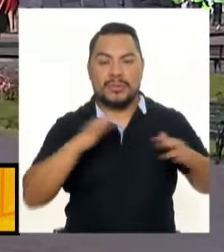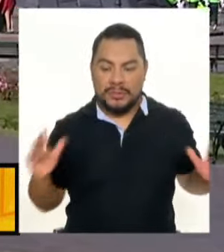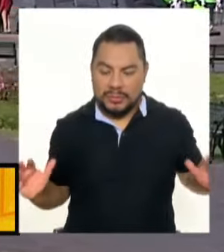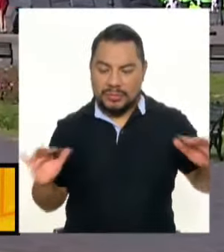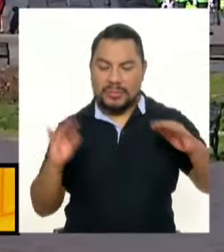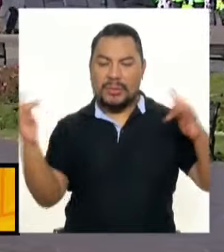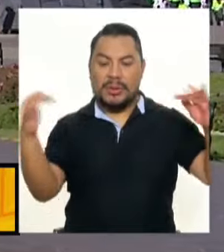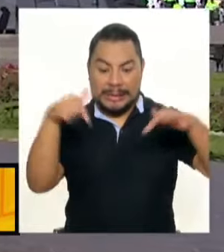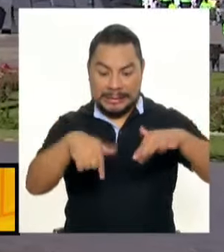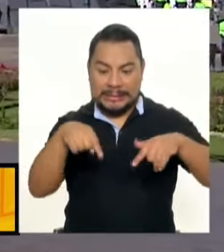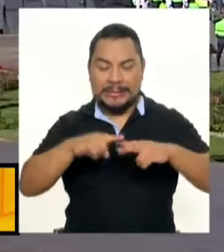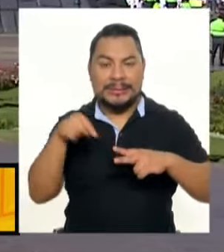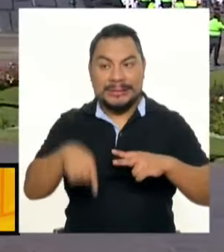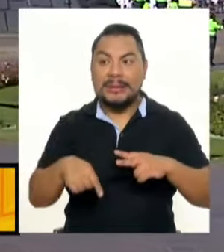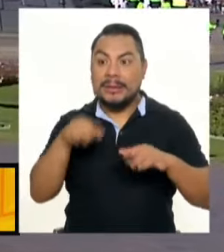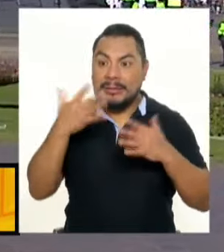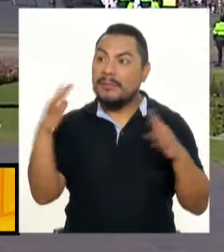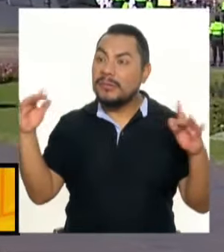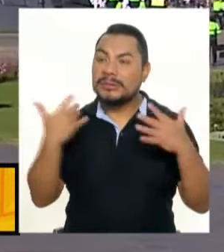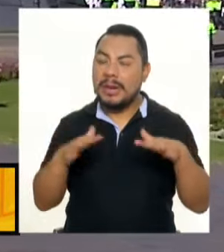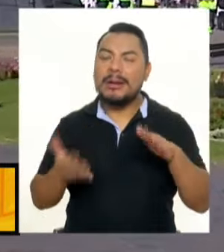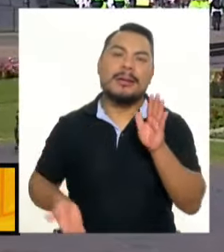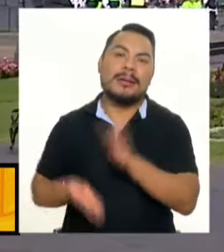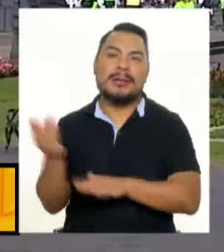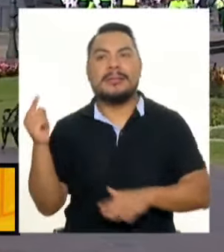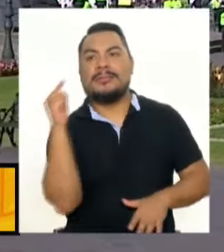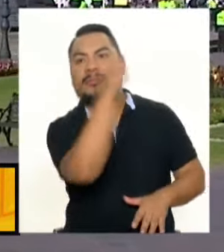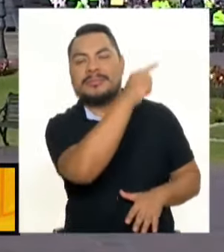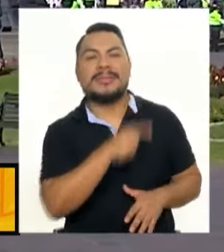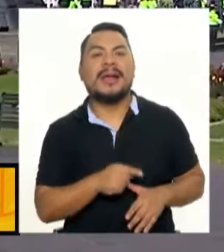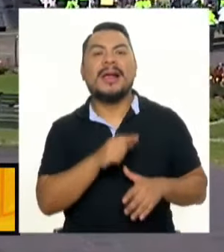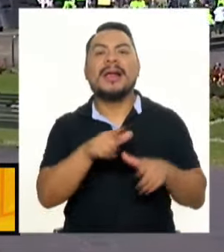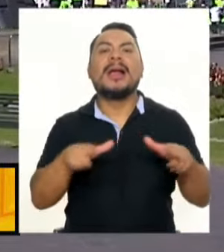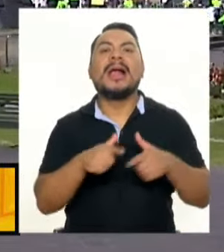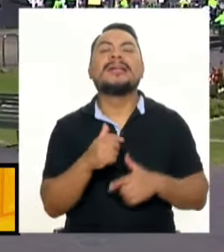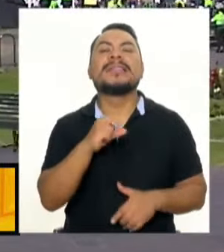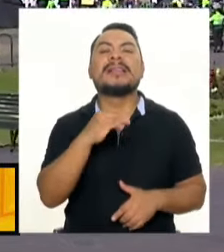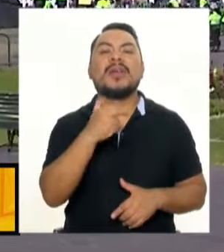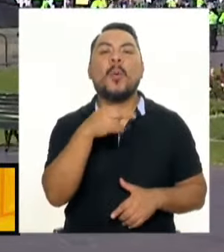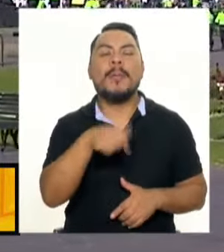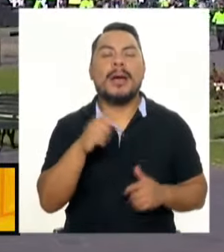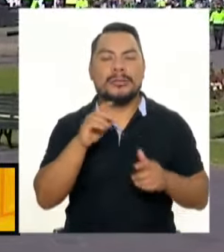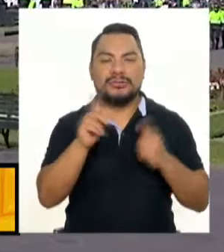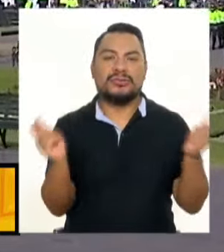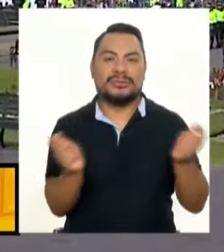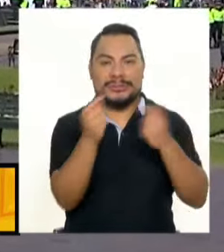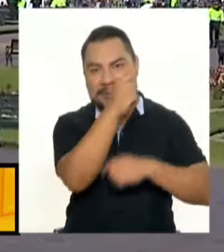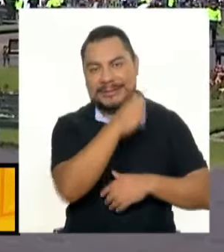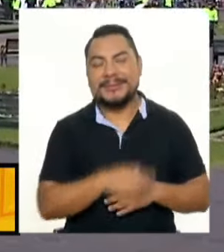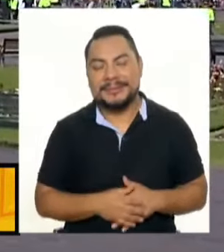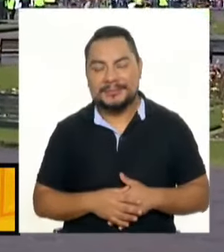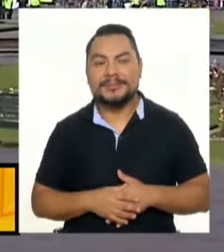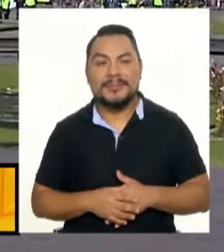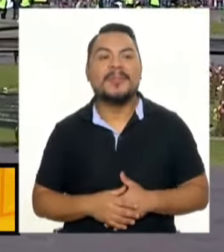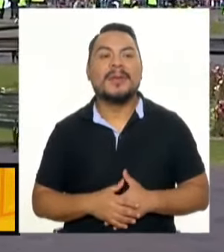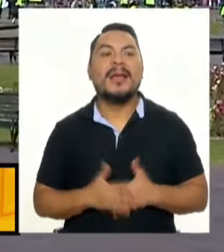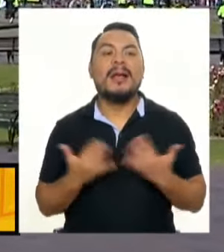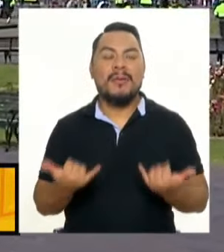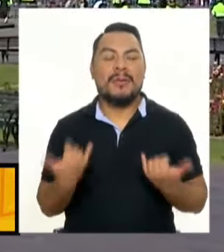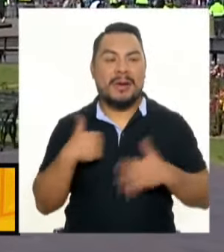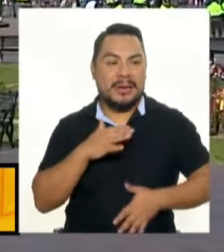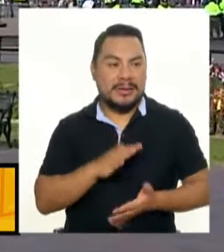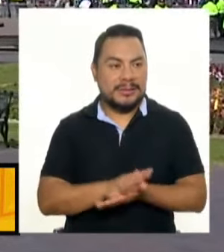Hatunrunas, y de allí iban a Sacsayhuamán, donde probablemente se realizaba toda esta ceremonia, ¿no? ¿Te parece que ahora que estamos tranquilos, porque